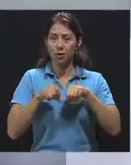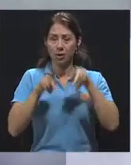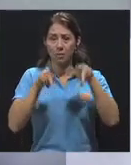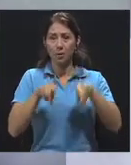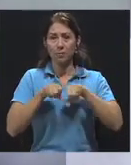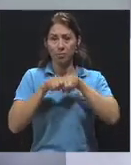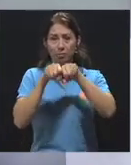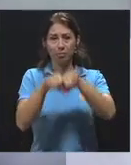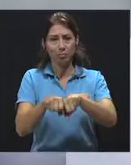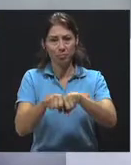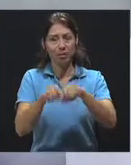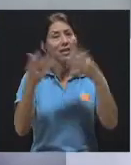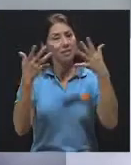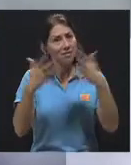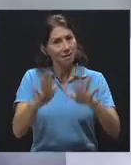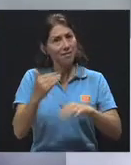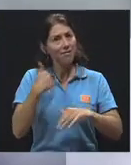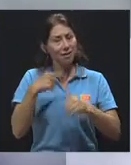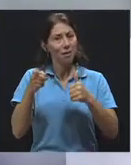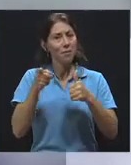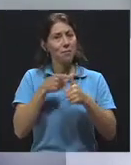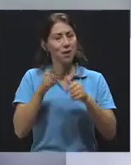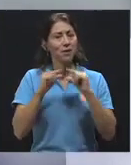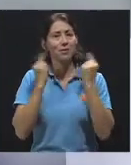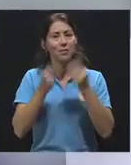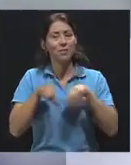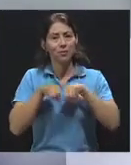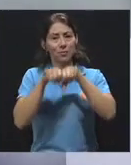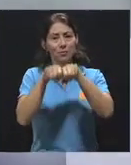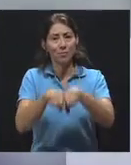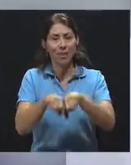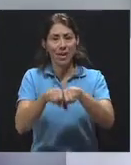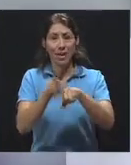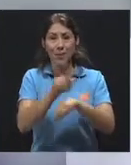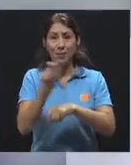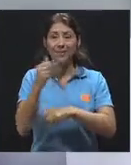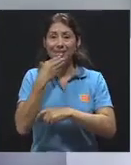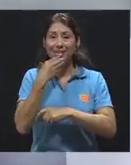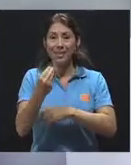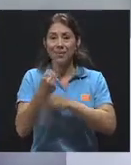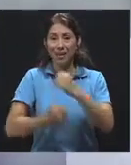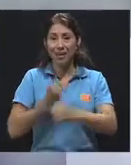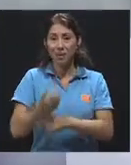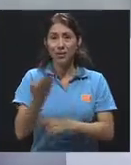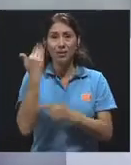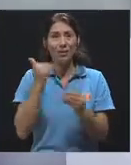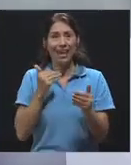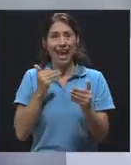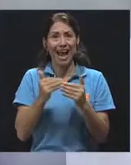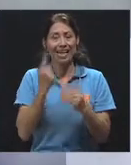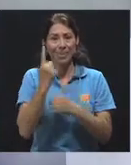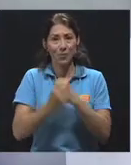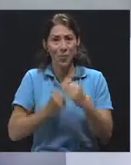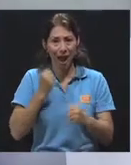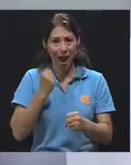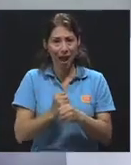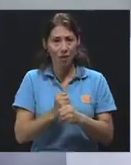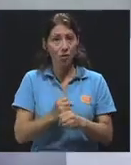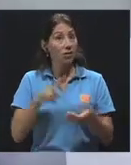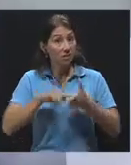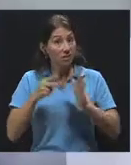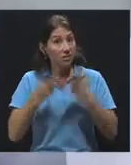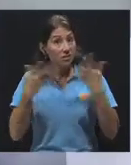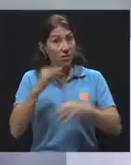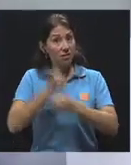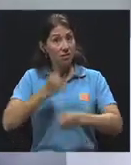primera generación de egresados. Ya tiene una primera generación de egresados que salieron en diciembre del año pasado. Ya tenemos casi un año, vamos a cumplir